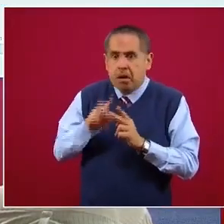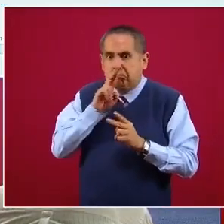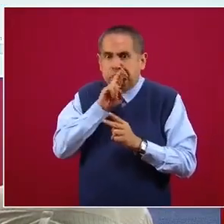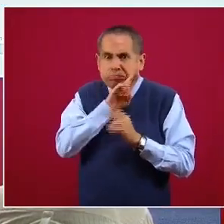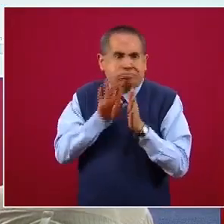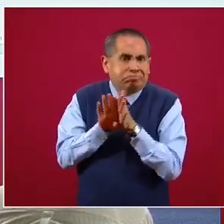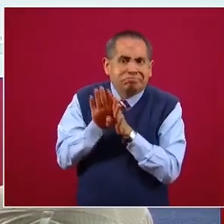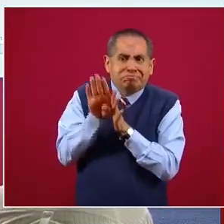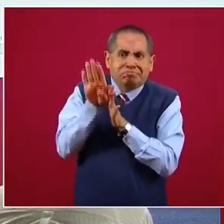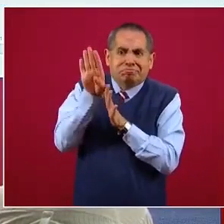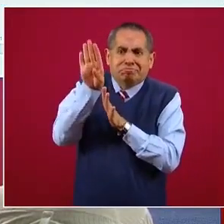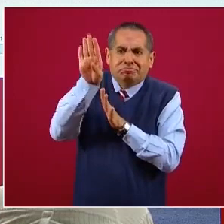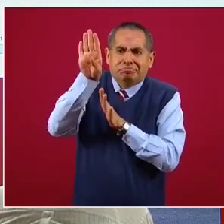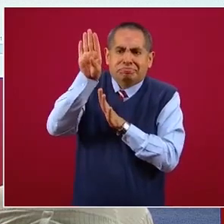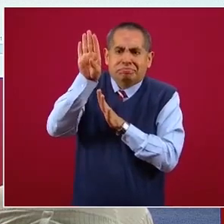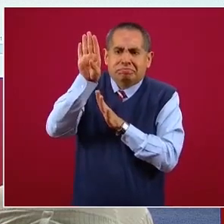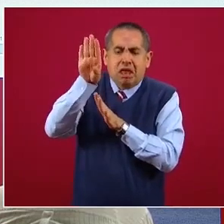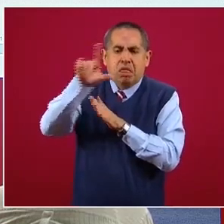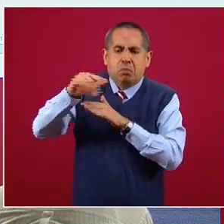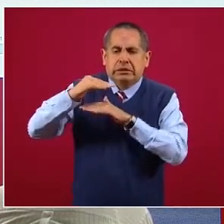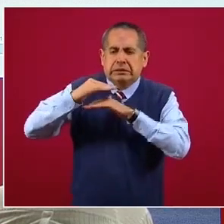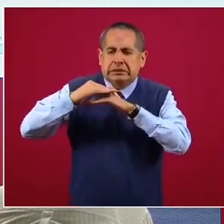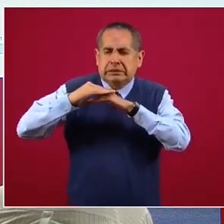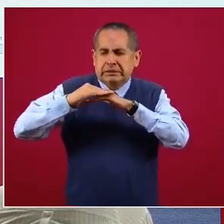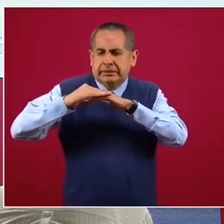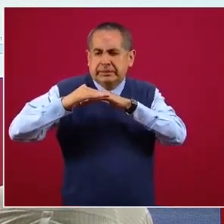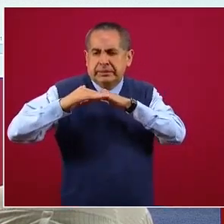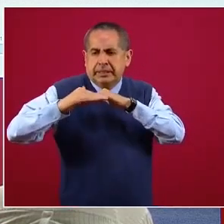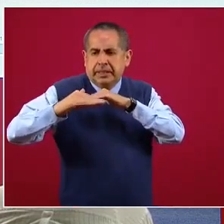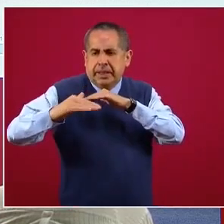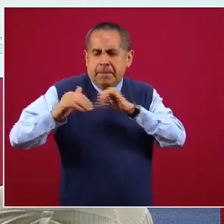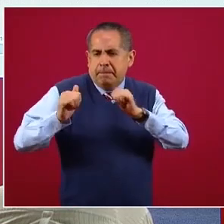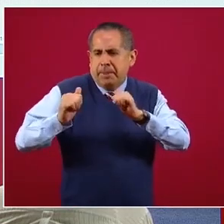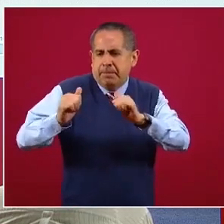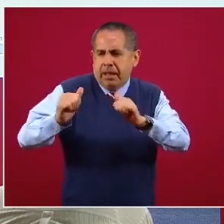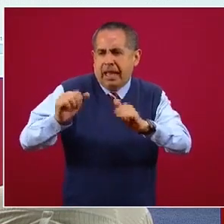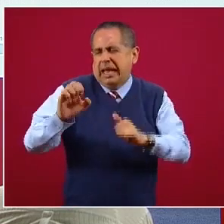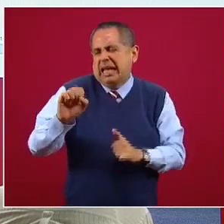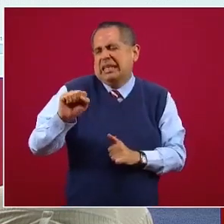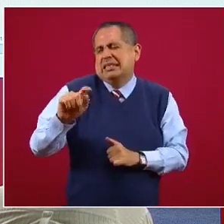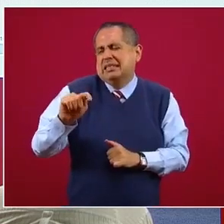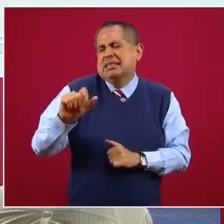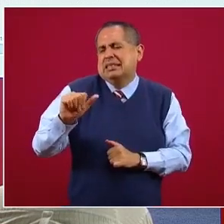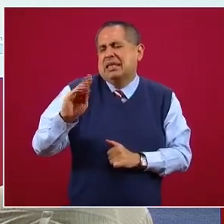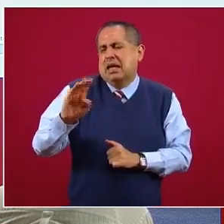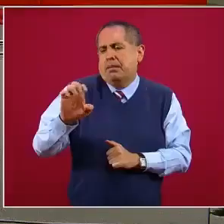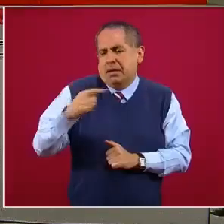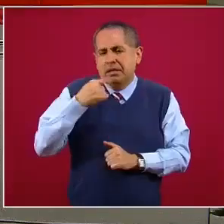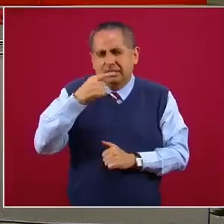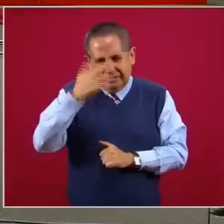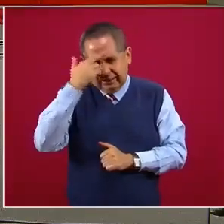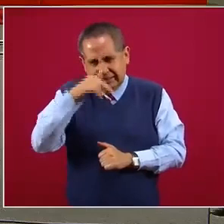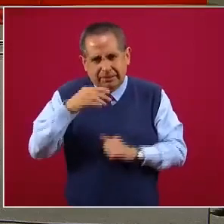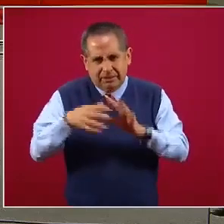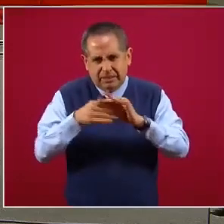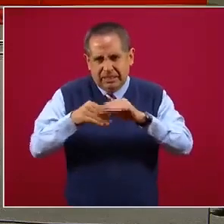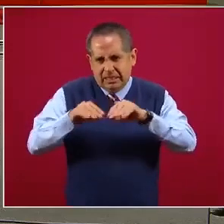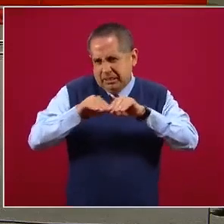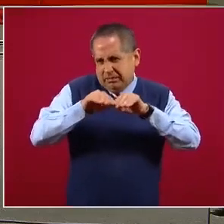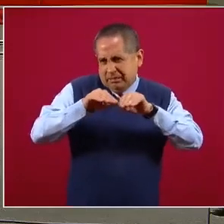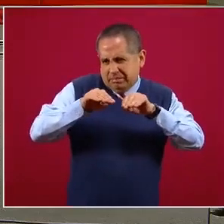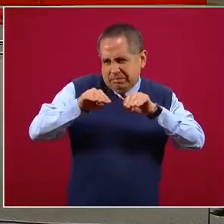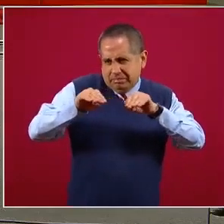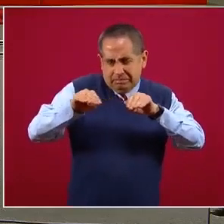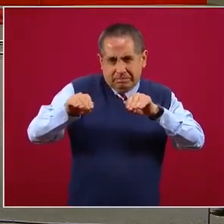acelerada, después entró en una estabilización. Este término lo hemos usado de manera libre en otras ocasiones. A esto nos referimos